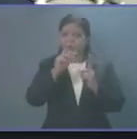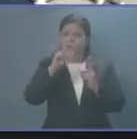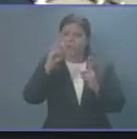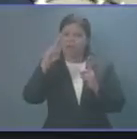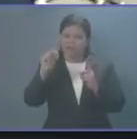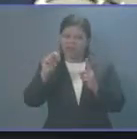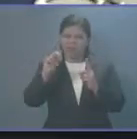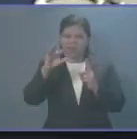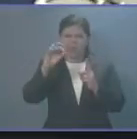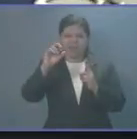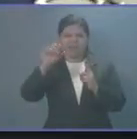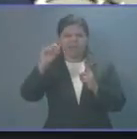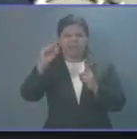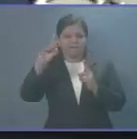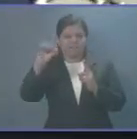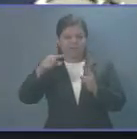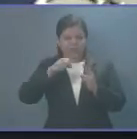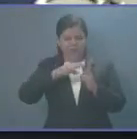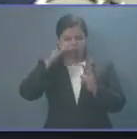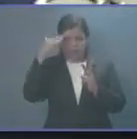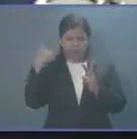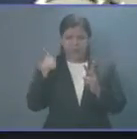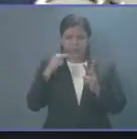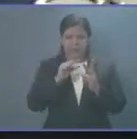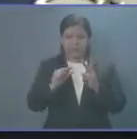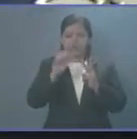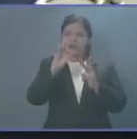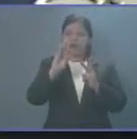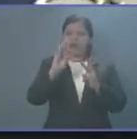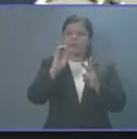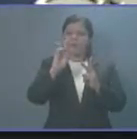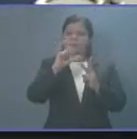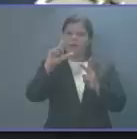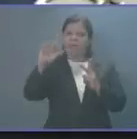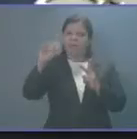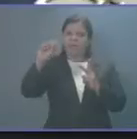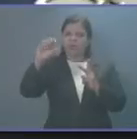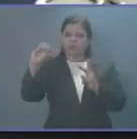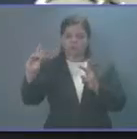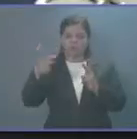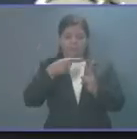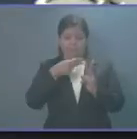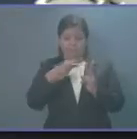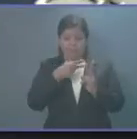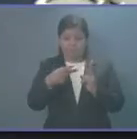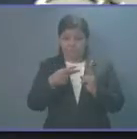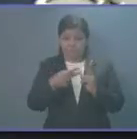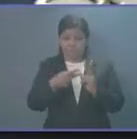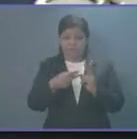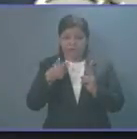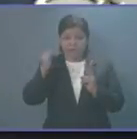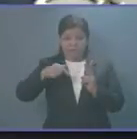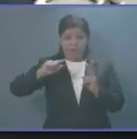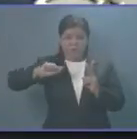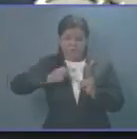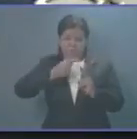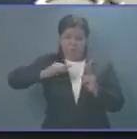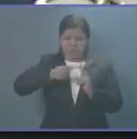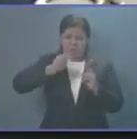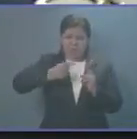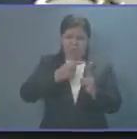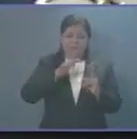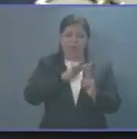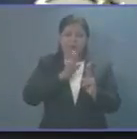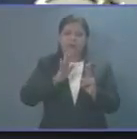y la periodista Belloso, que han sido terriblemente atacadas por sus